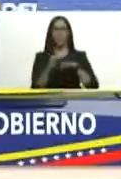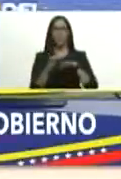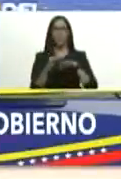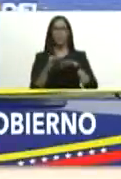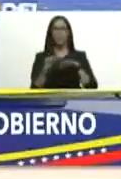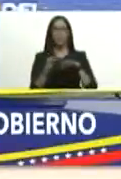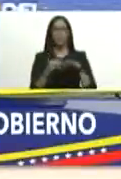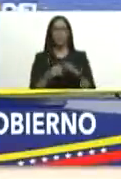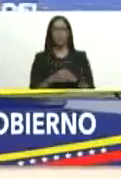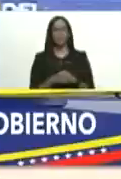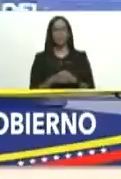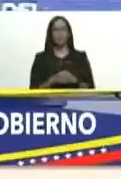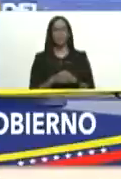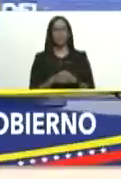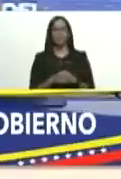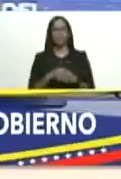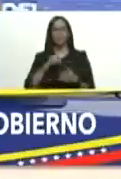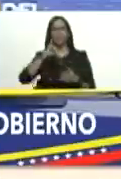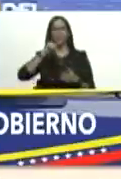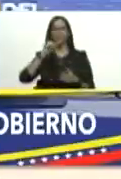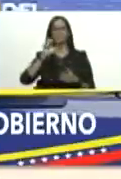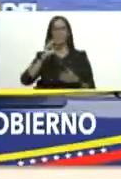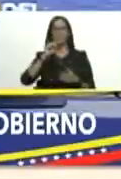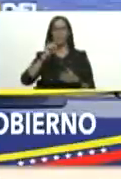Páez, de Yaracuy.